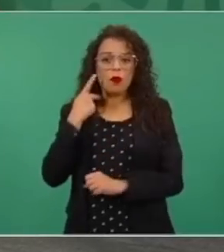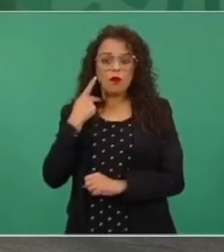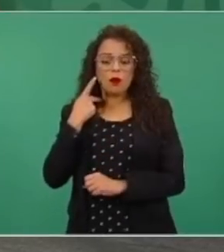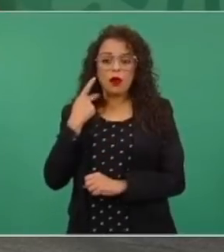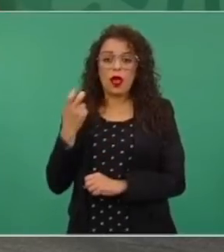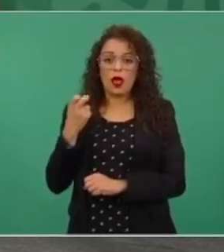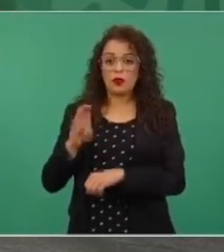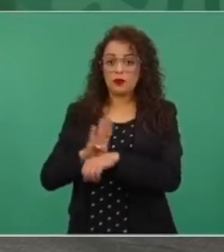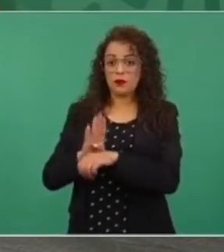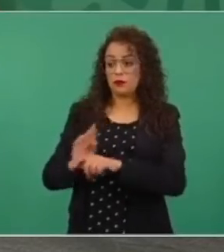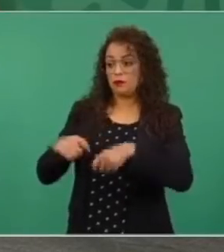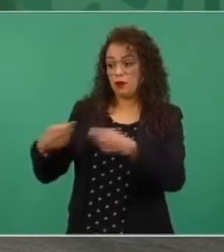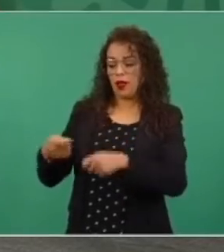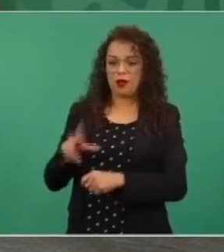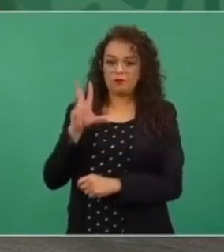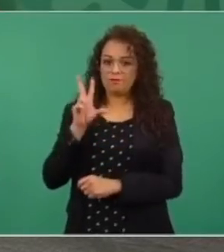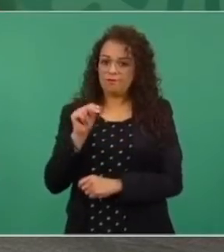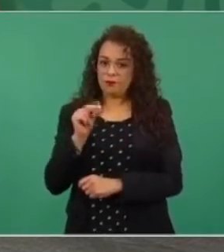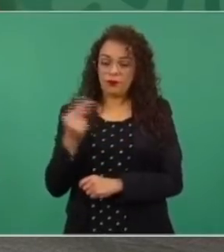con apego